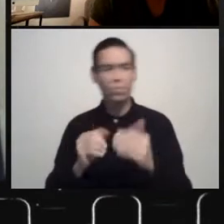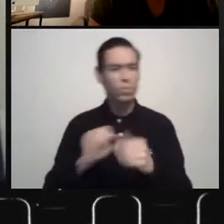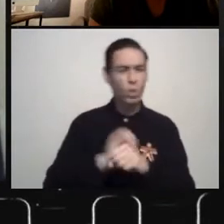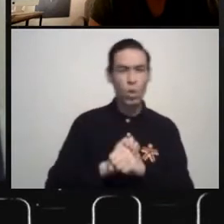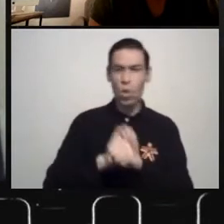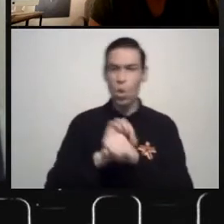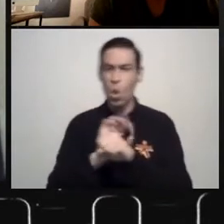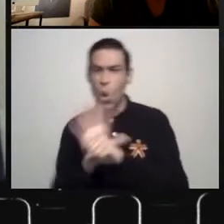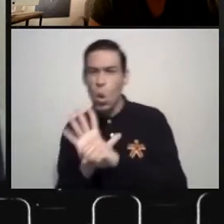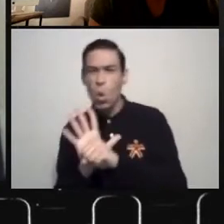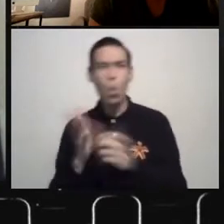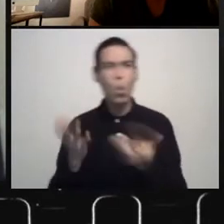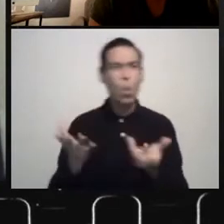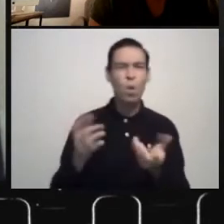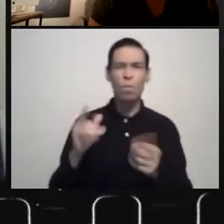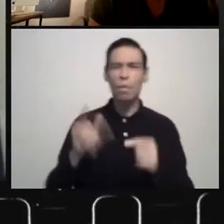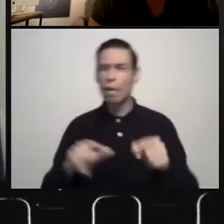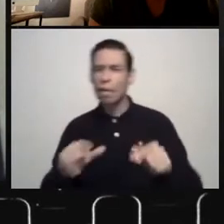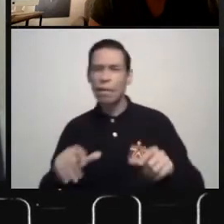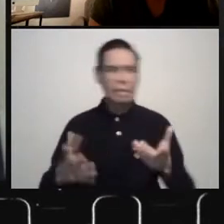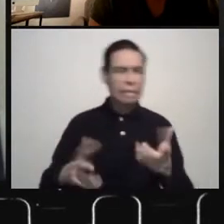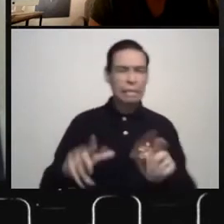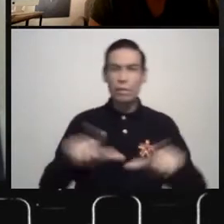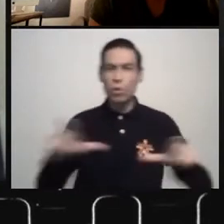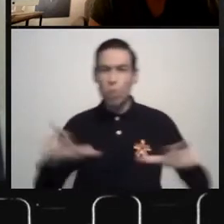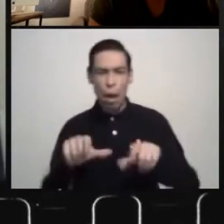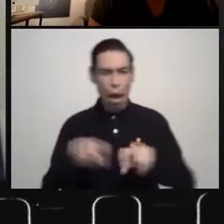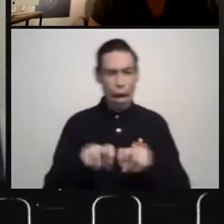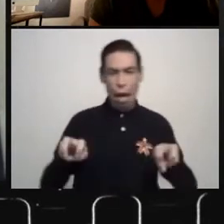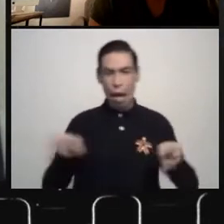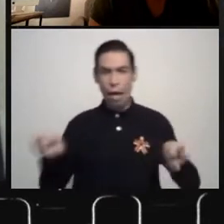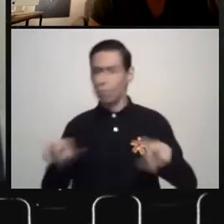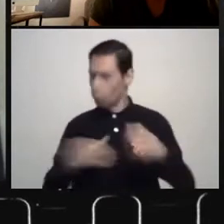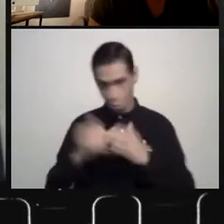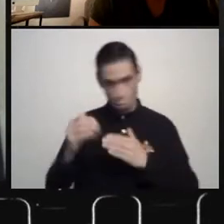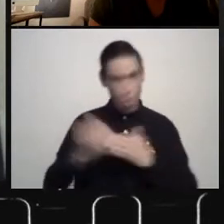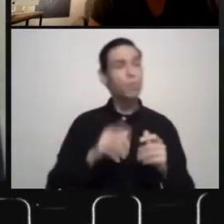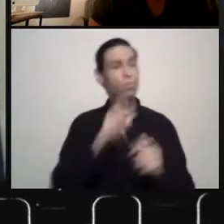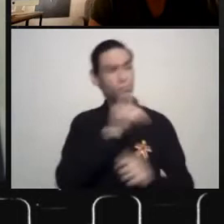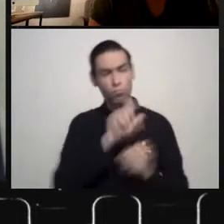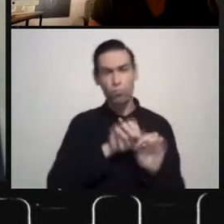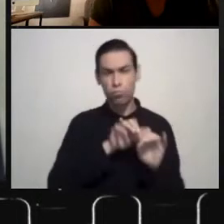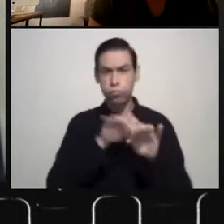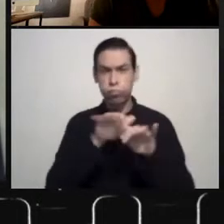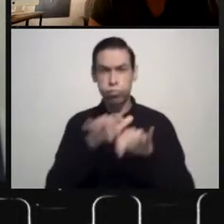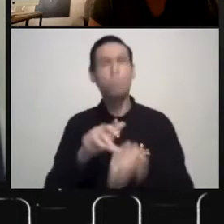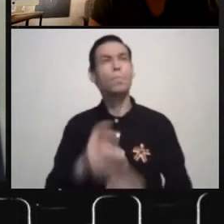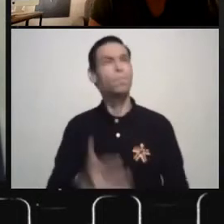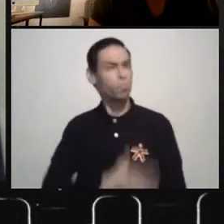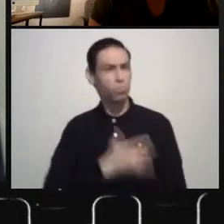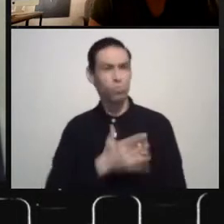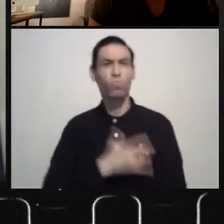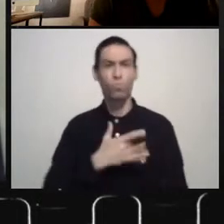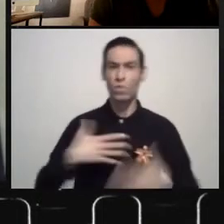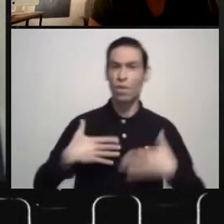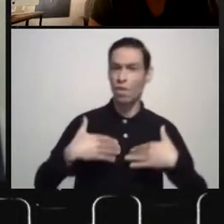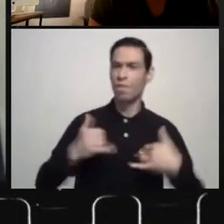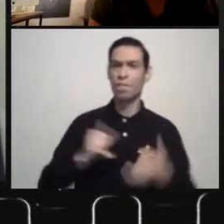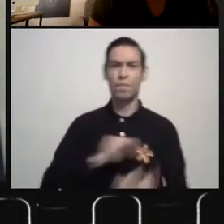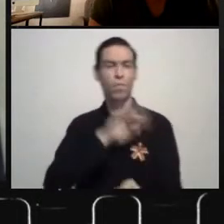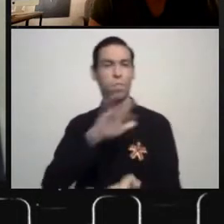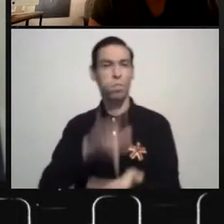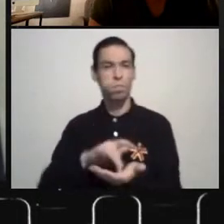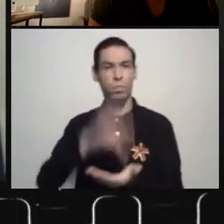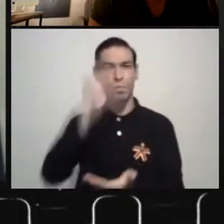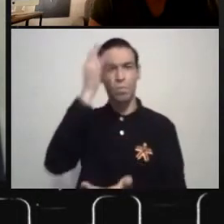las restricciones de las salas, bueno, en fin, creo que fue bastante emocionante, porque después de haber hecho la película ya